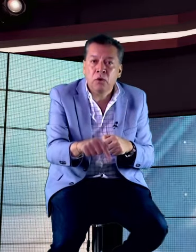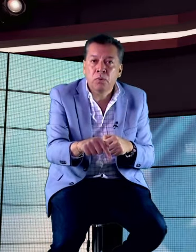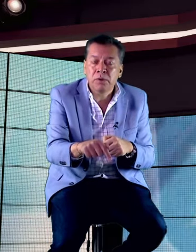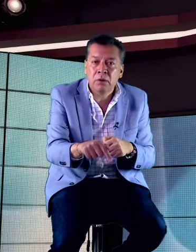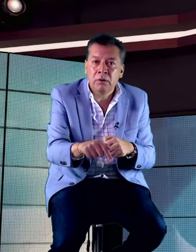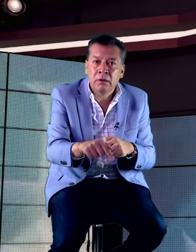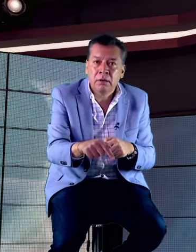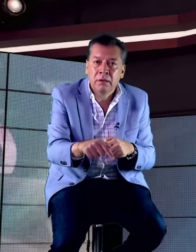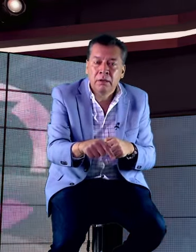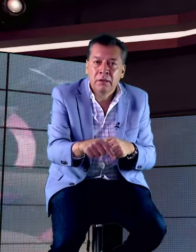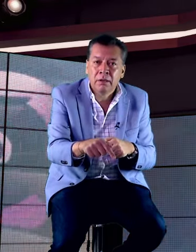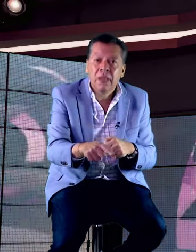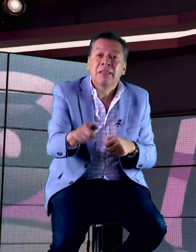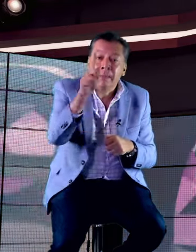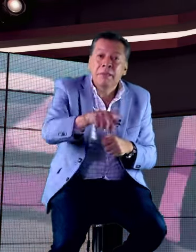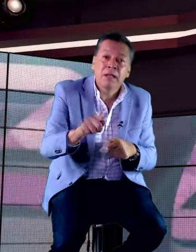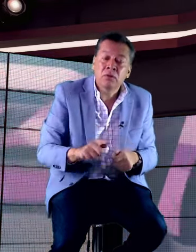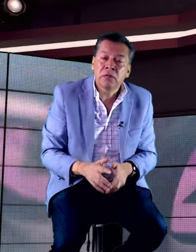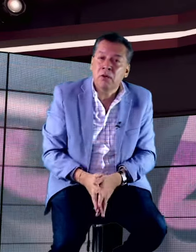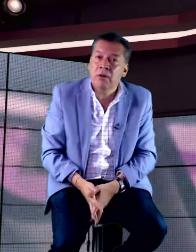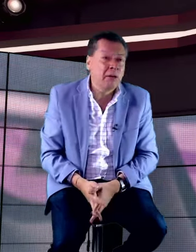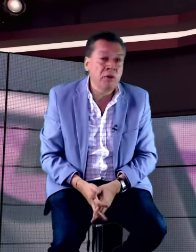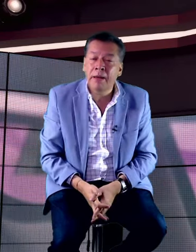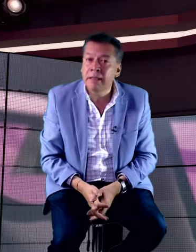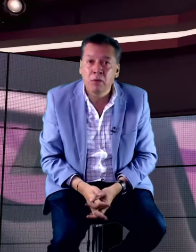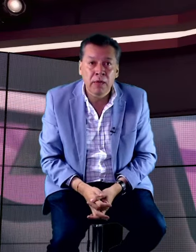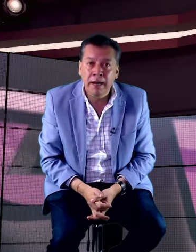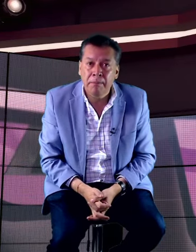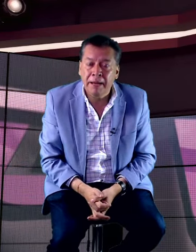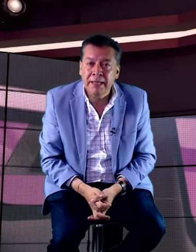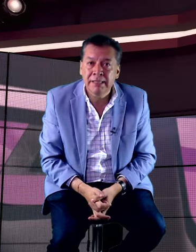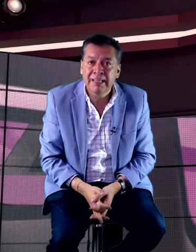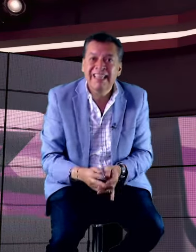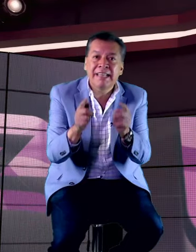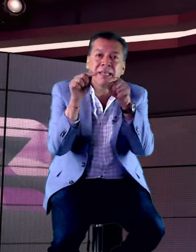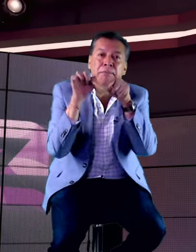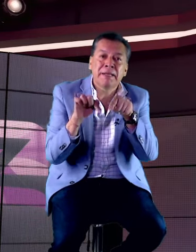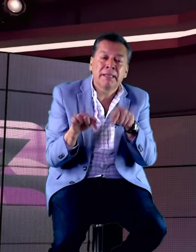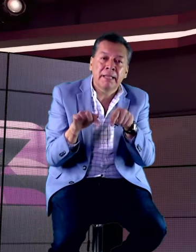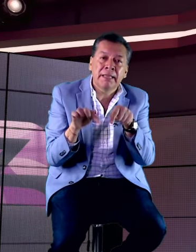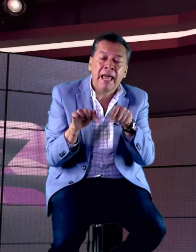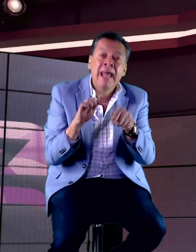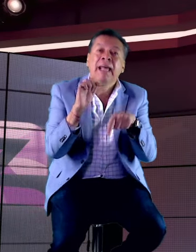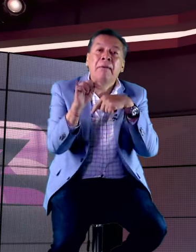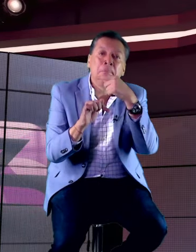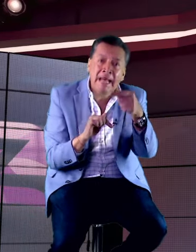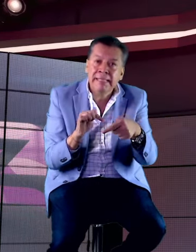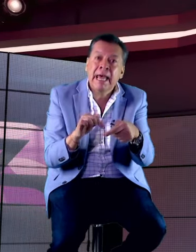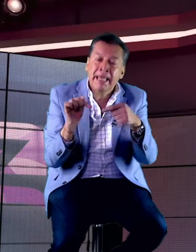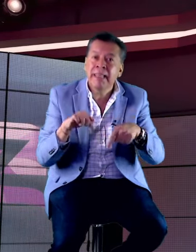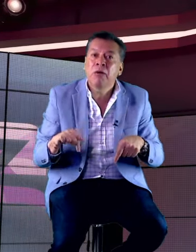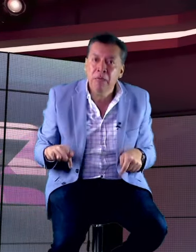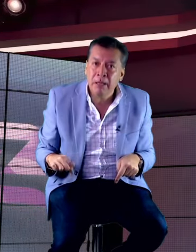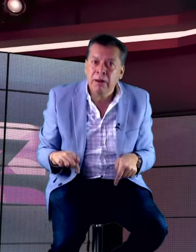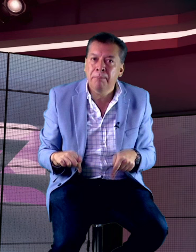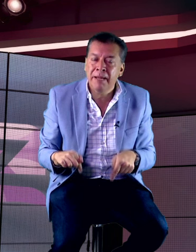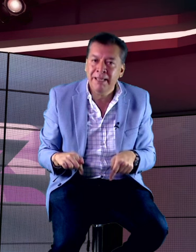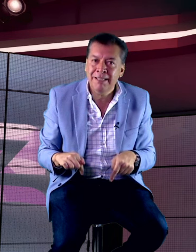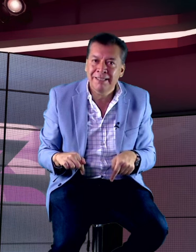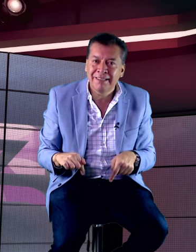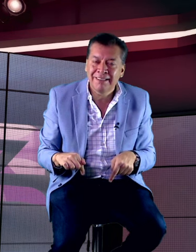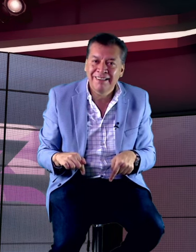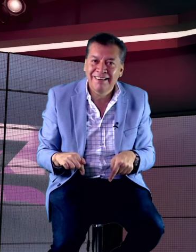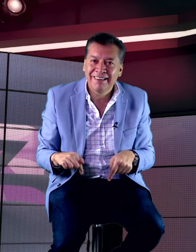acabar con la corrupción también nos dijo que no iba endeudar al país y es el presidente que más ha endeudado